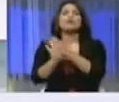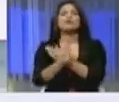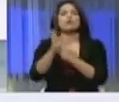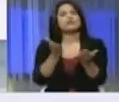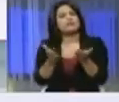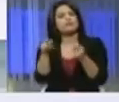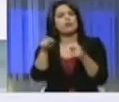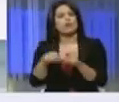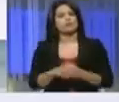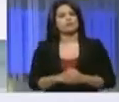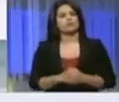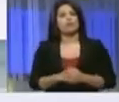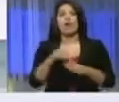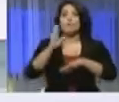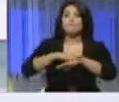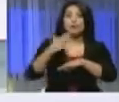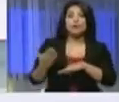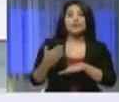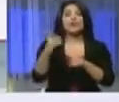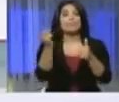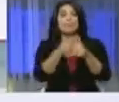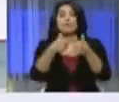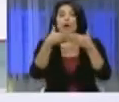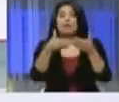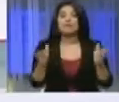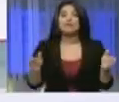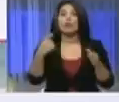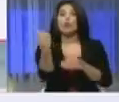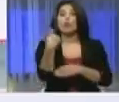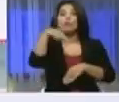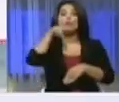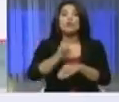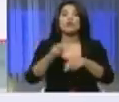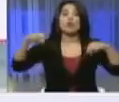paso es fronterizo, peatonal, ¿verdad?